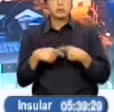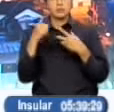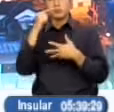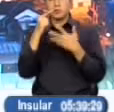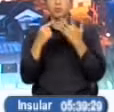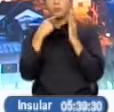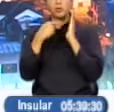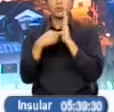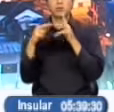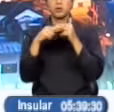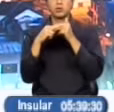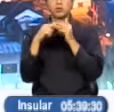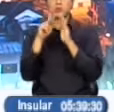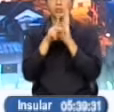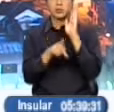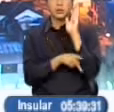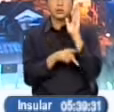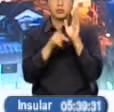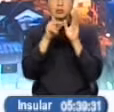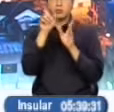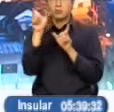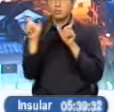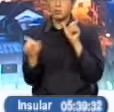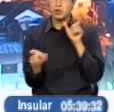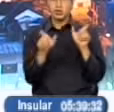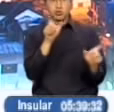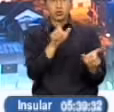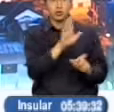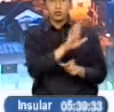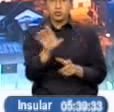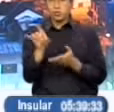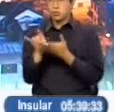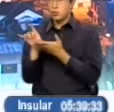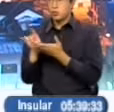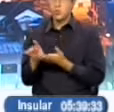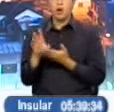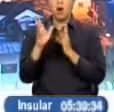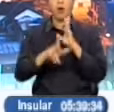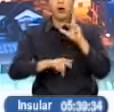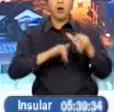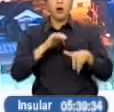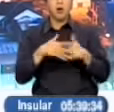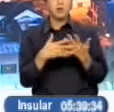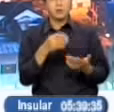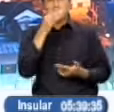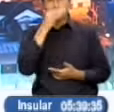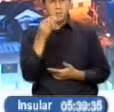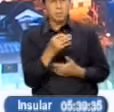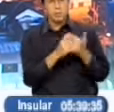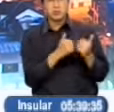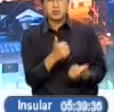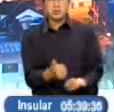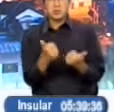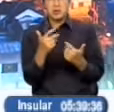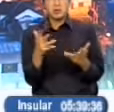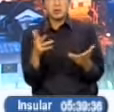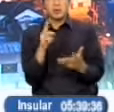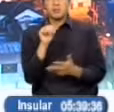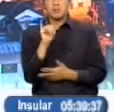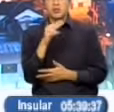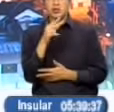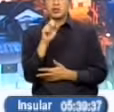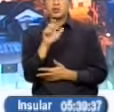factores como la relación de los parlamentarios que destituyeron a dilma rousseff con casos de corrupción le resta legitimidad al proceso y a michel temer